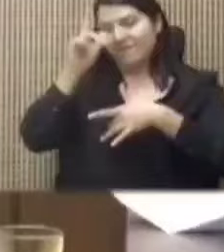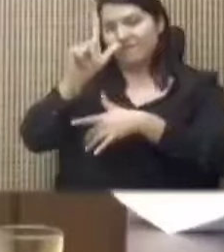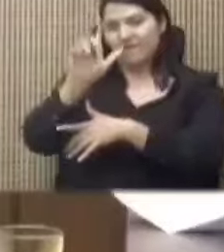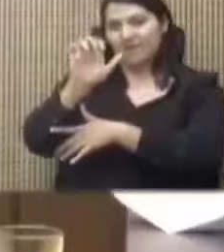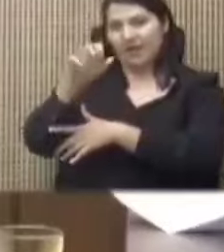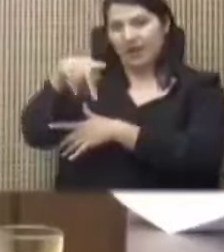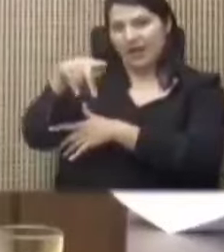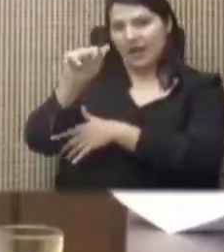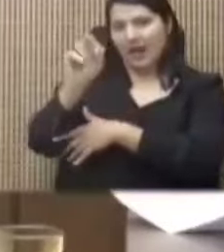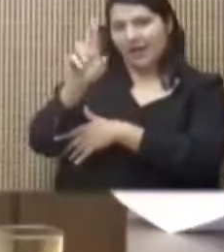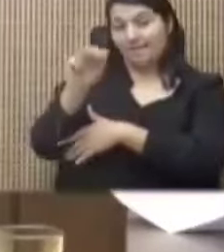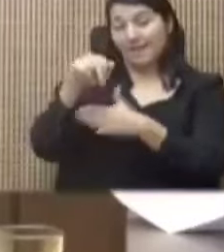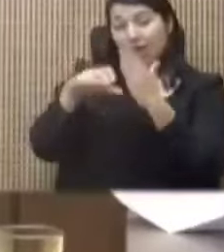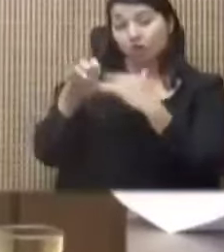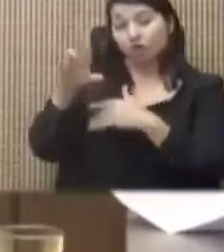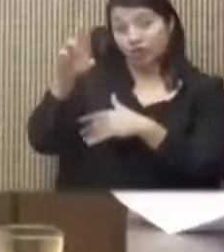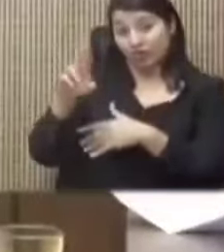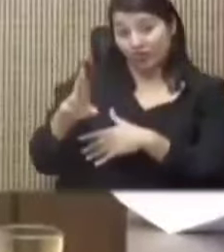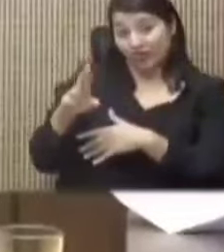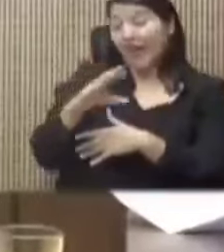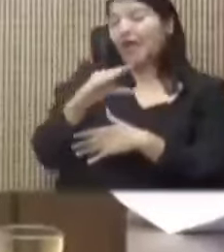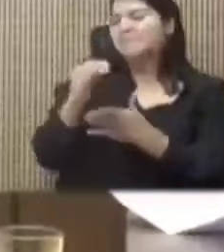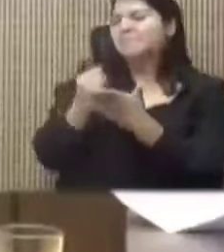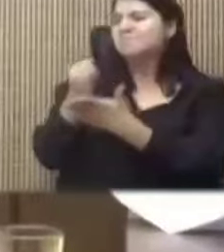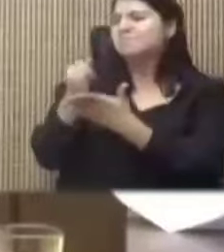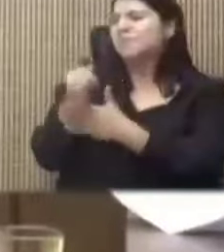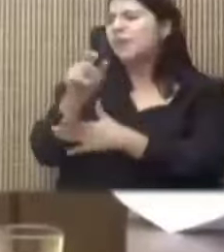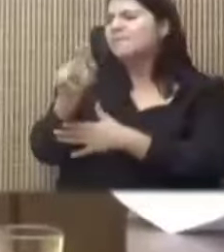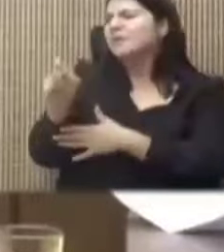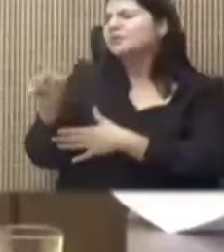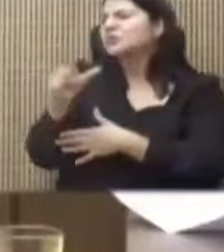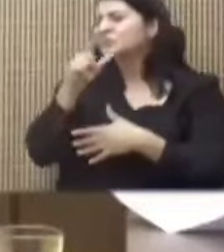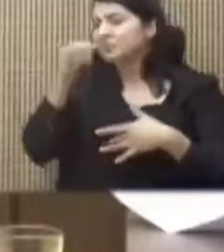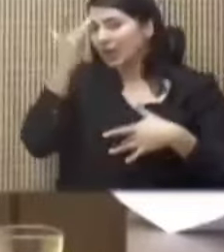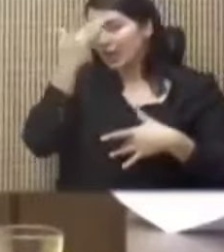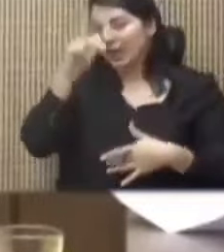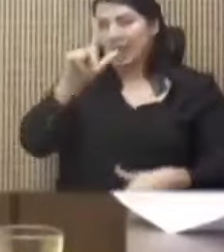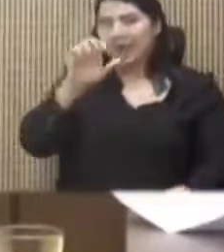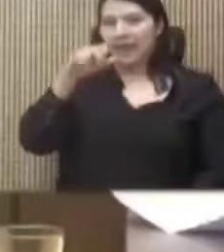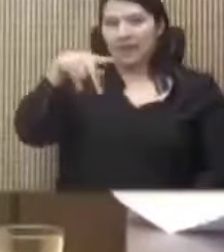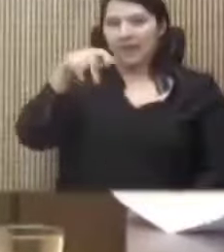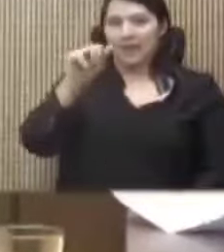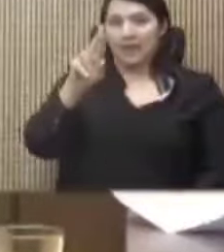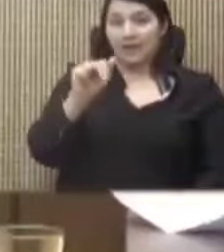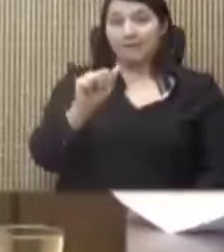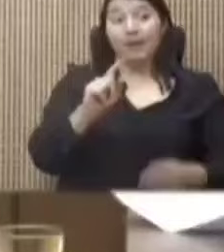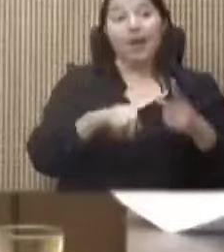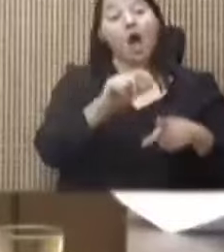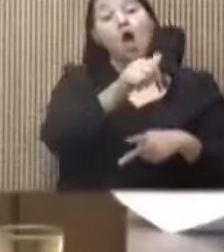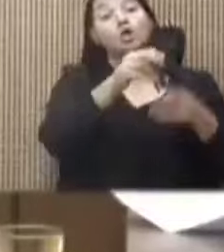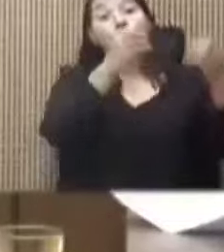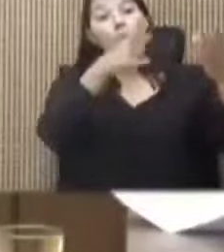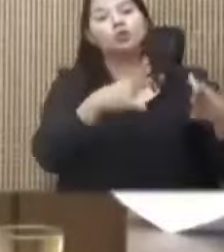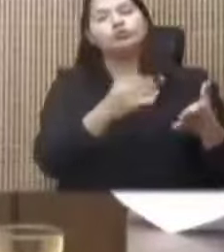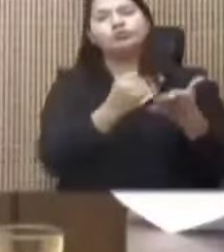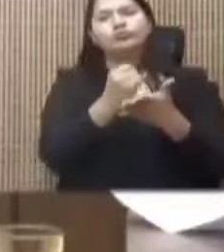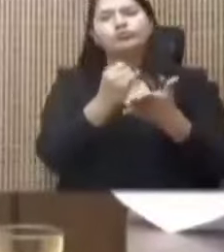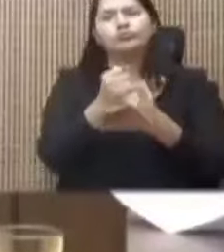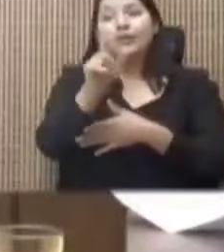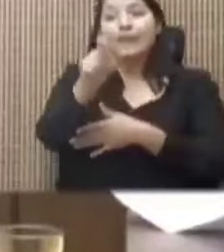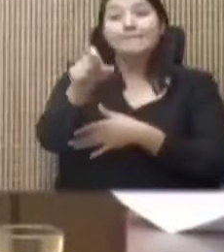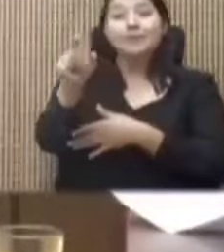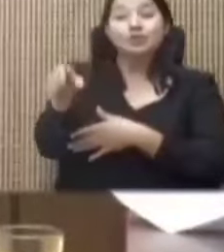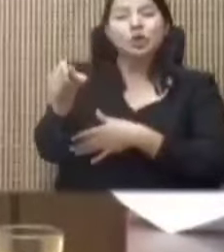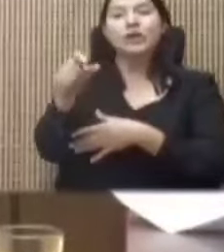habían sufrido lepra. Tenía otro profesor que estaba haciendo investigaciones sobre las personas trabajadoras sexuales,